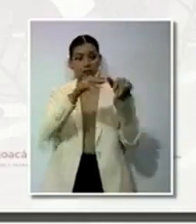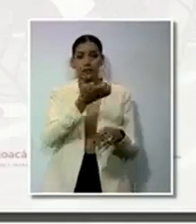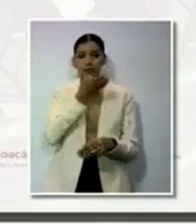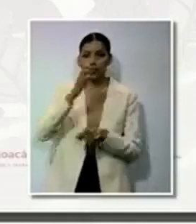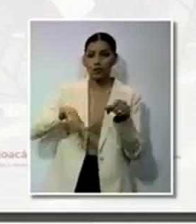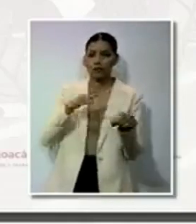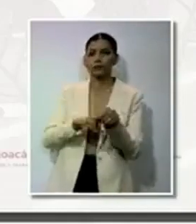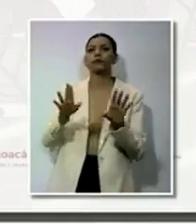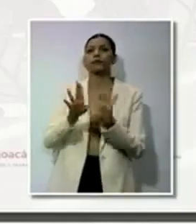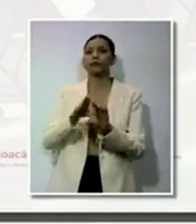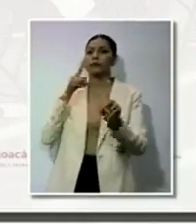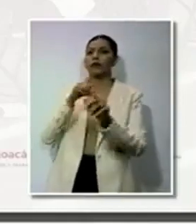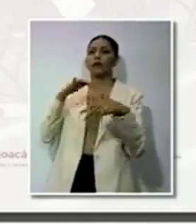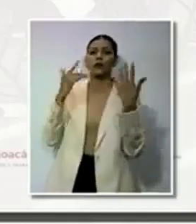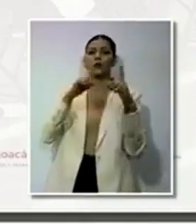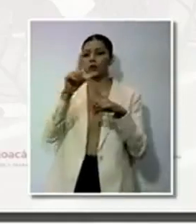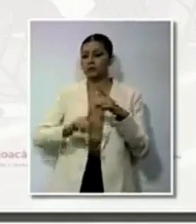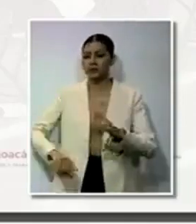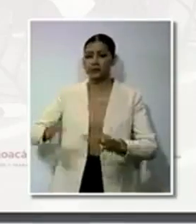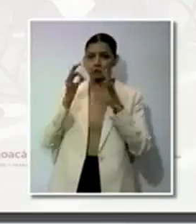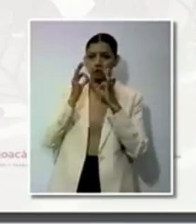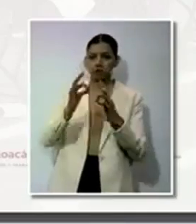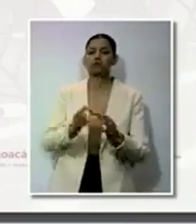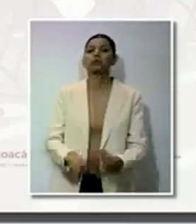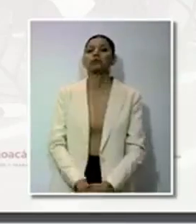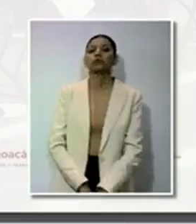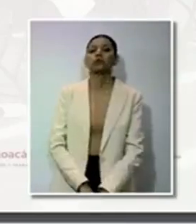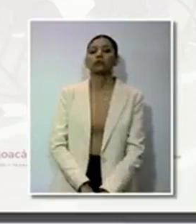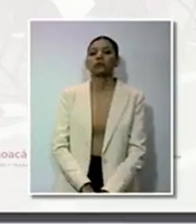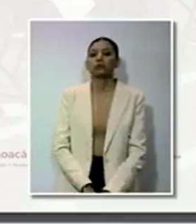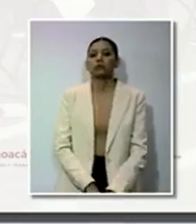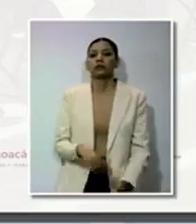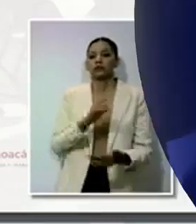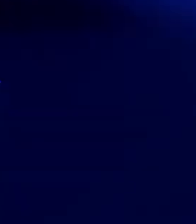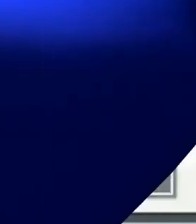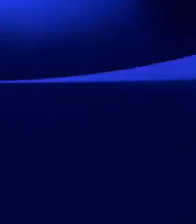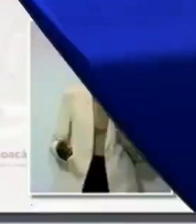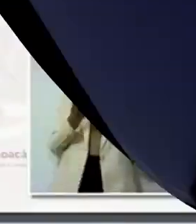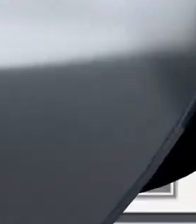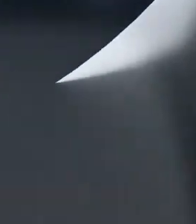como un referente a nivel nacional. En Urbis TV Noticias, Aida Espinosa.